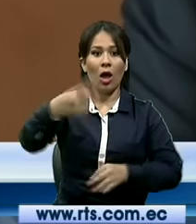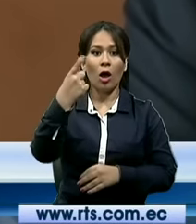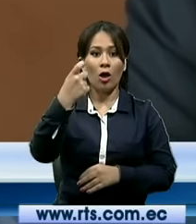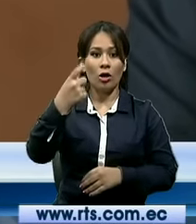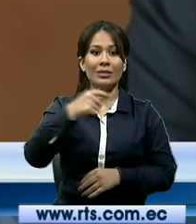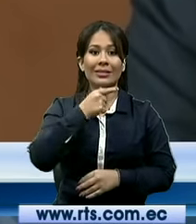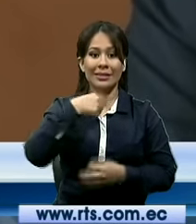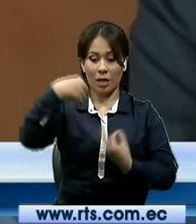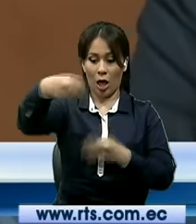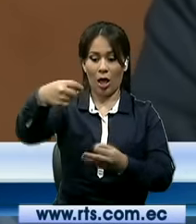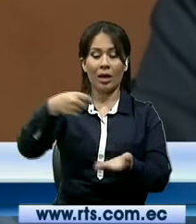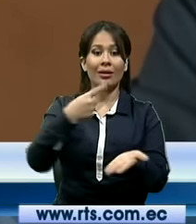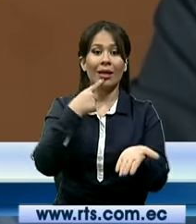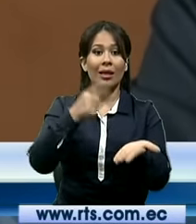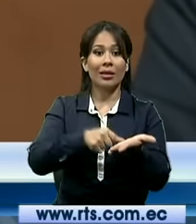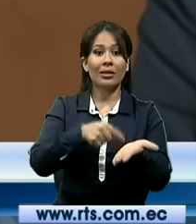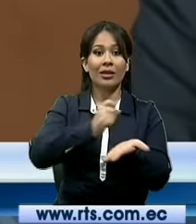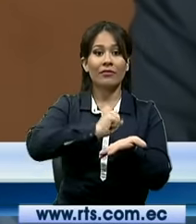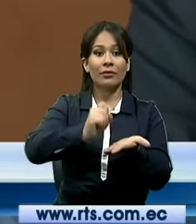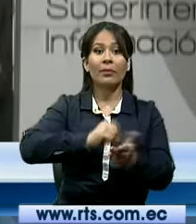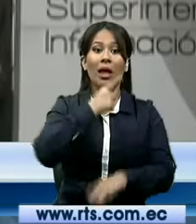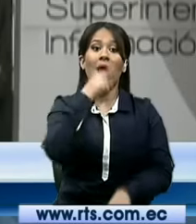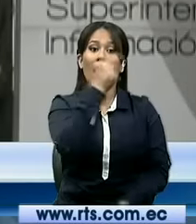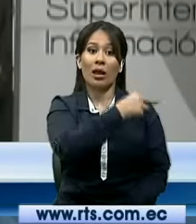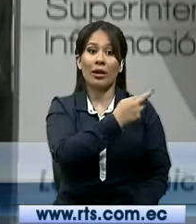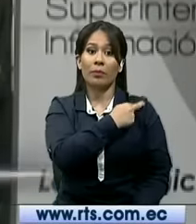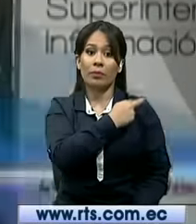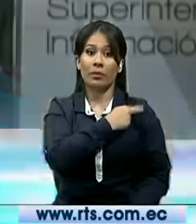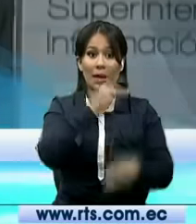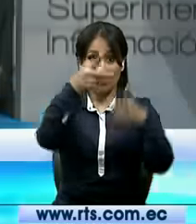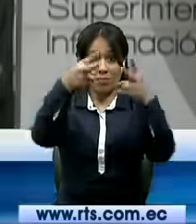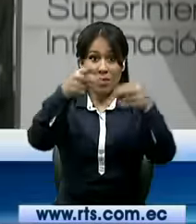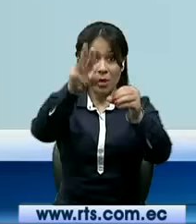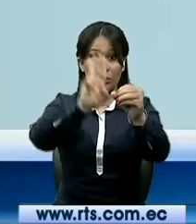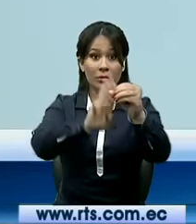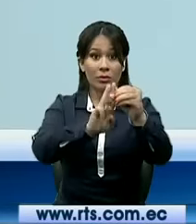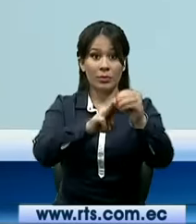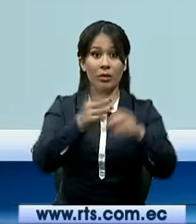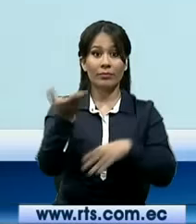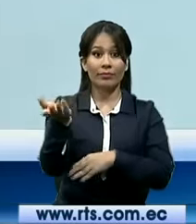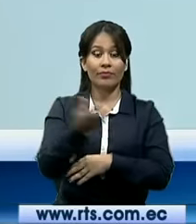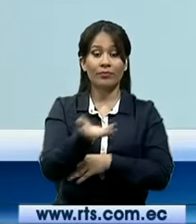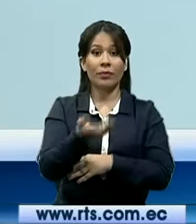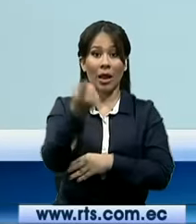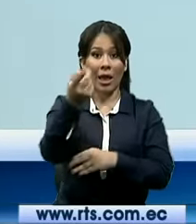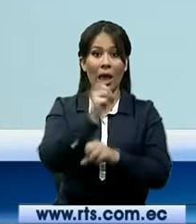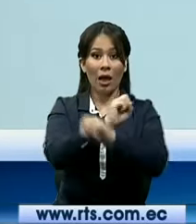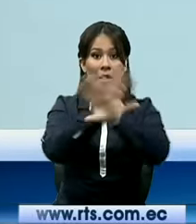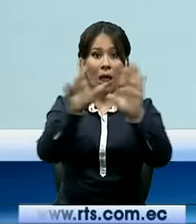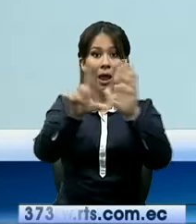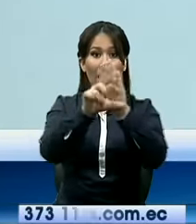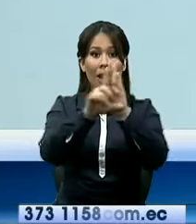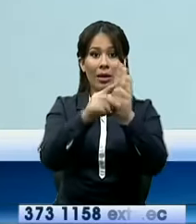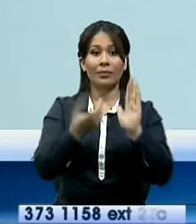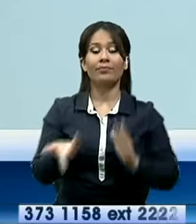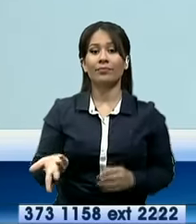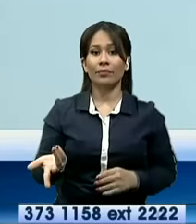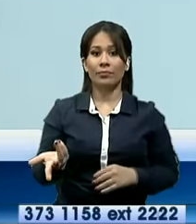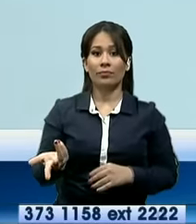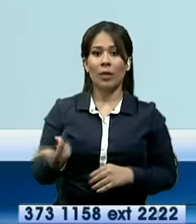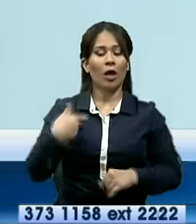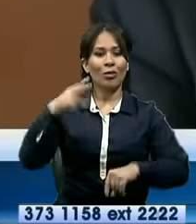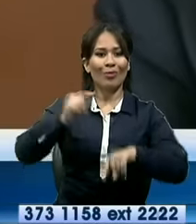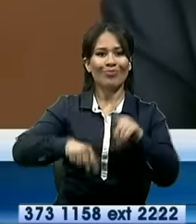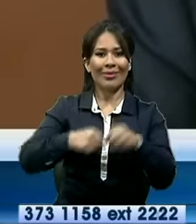firmadas por él, y es de eso lo que tiene que hacerse cargo. Y que fue la misma Supercom la que habría corregido el error en la ley, cosa que no lo podían